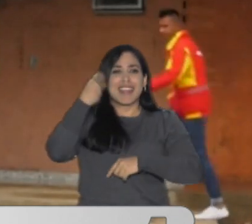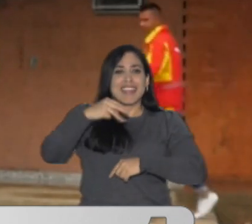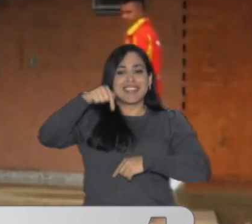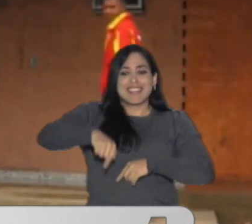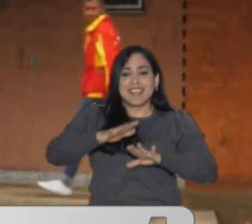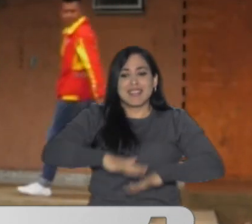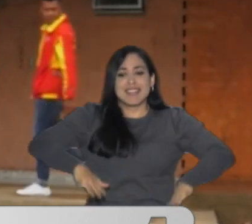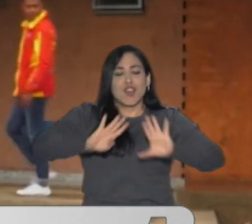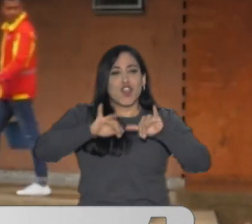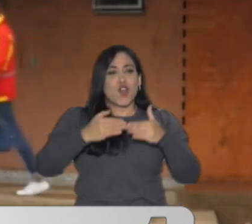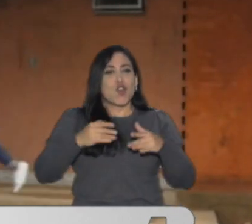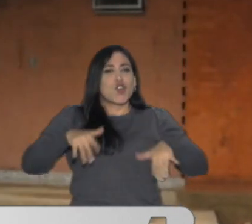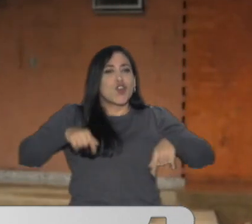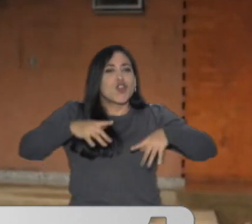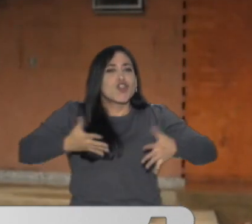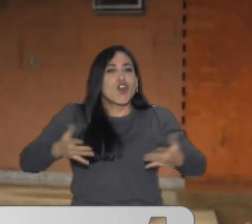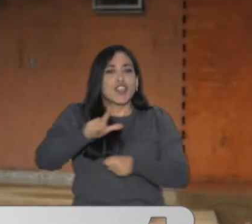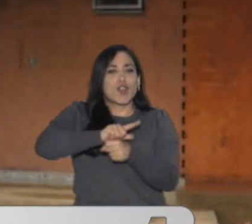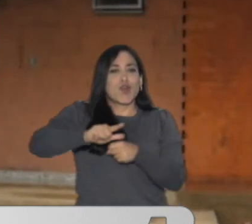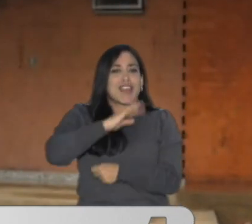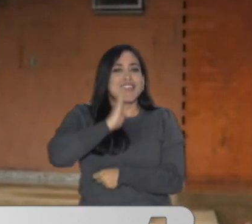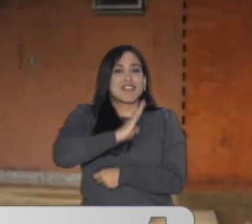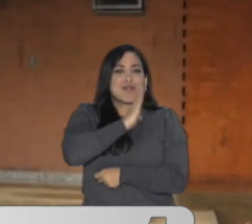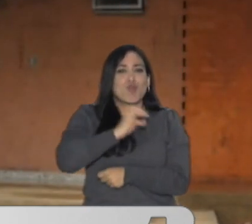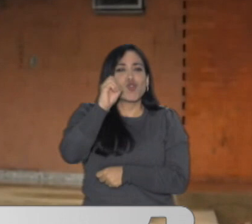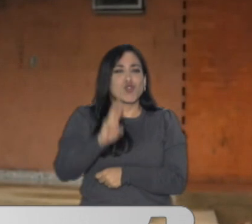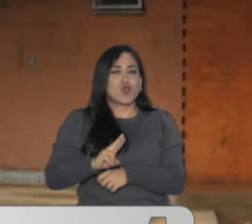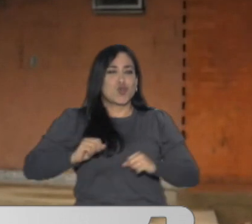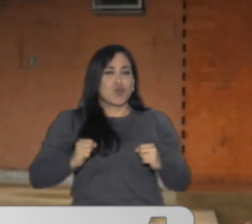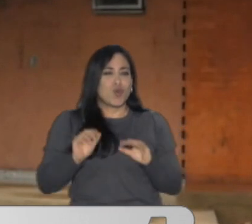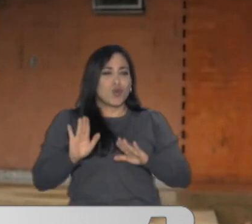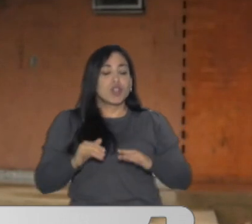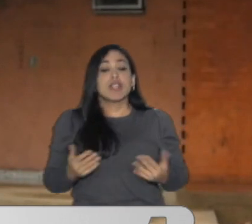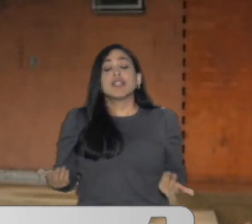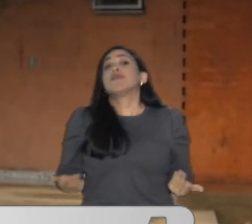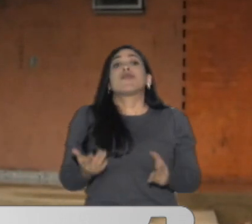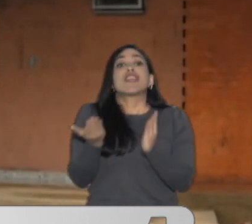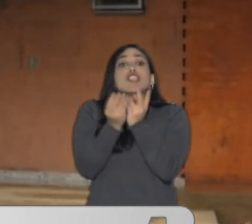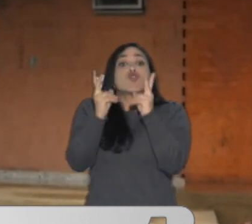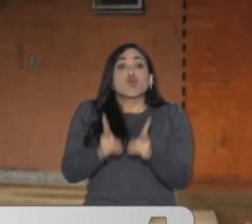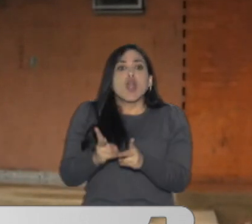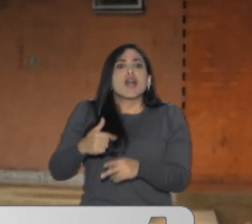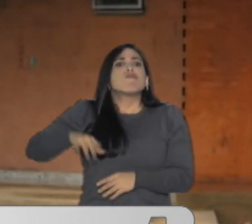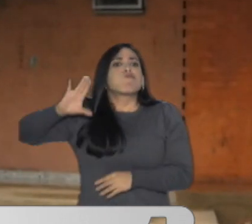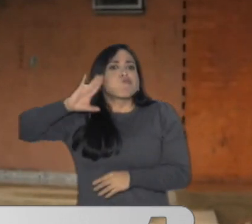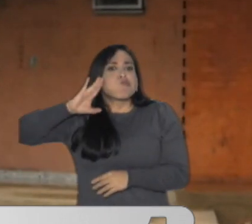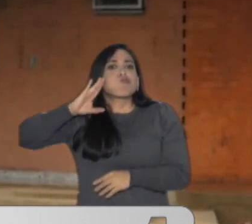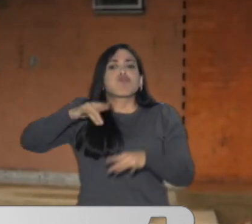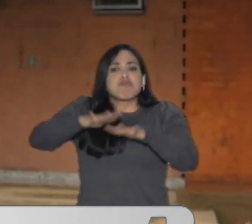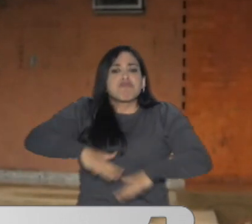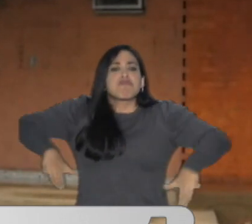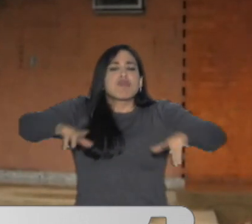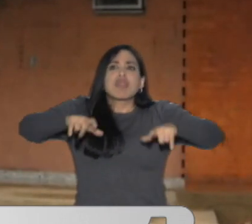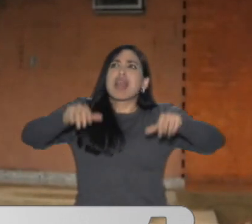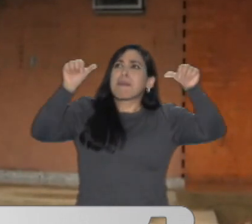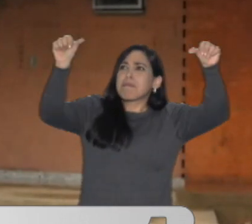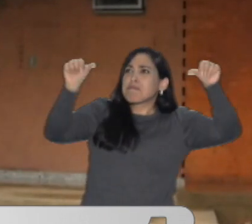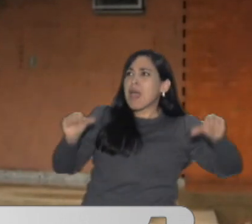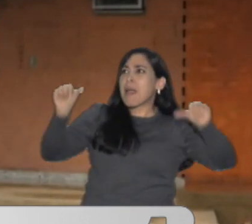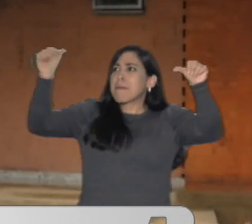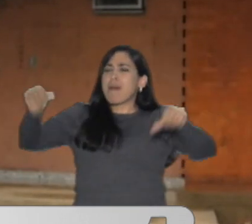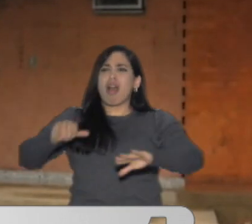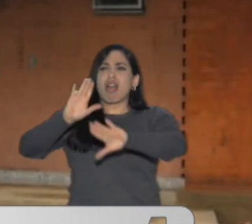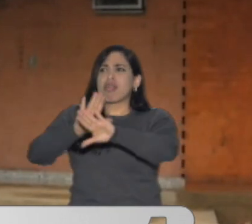aquí en este colegio ubicado en la localidad de Bosa, en el sur de Bogotá. Los estudiantes continúan en esta cancha pegando afiches